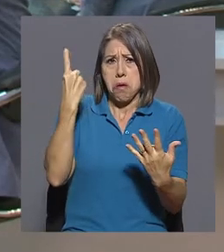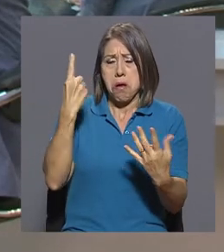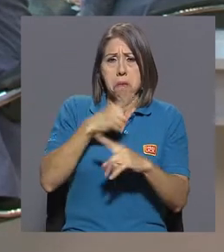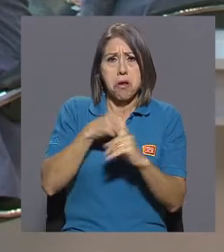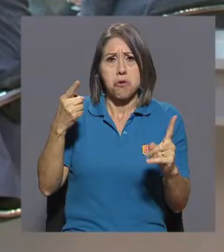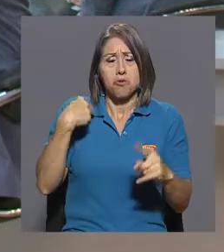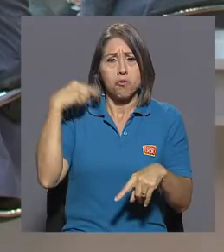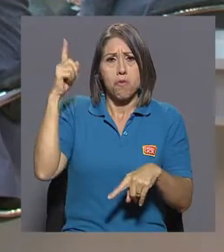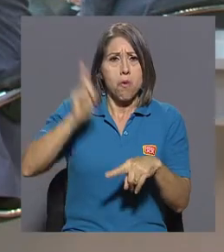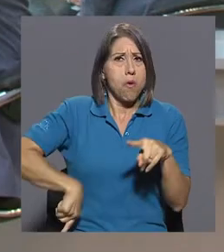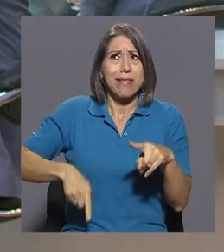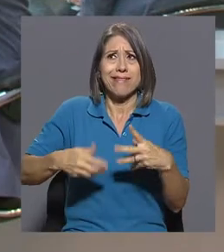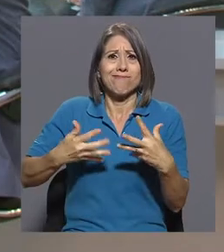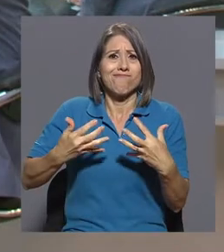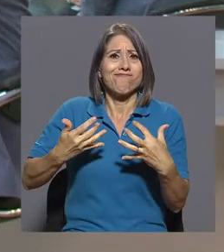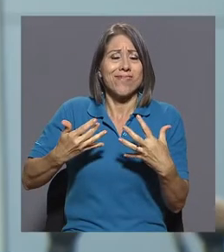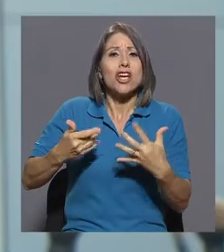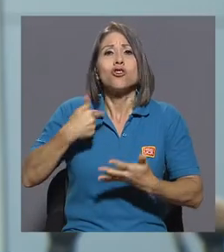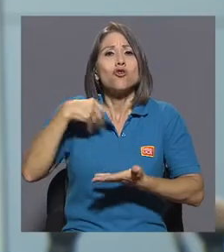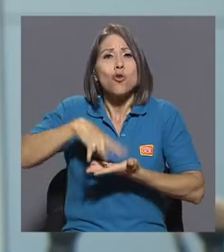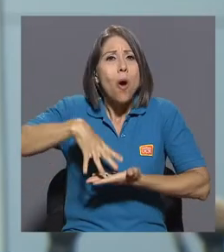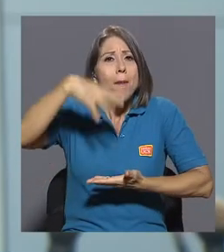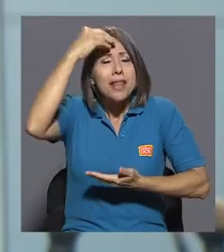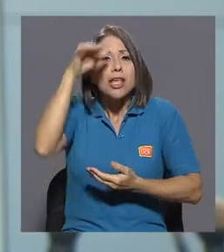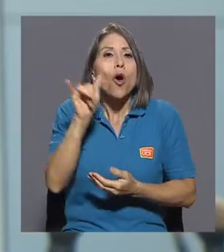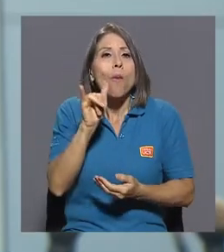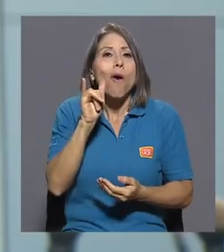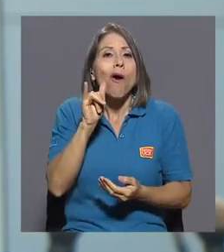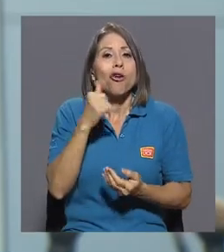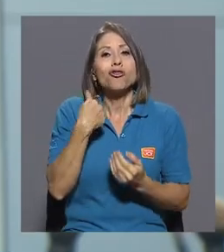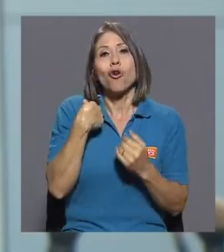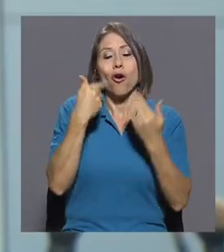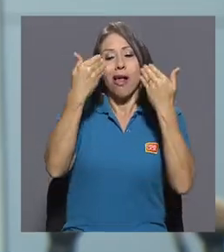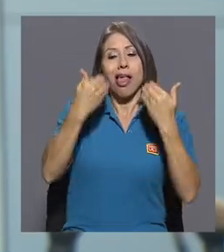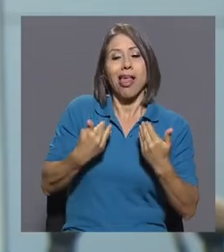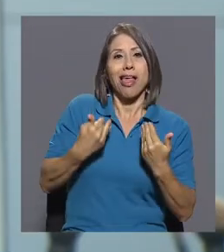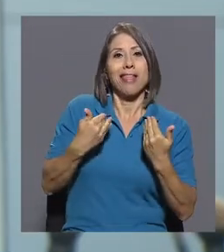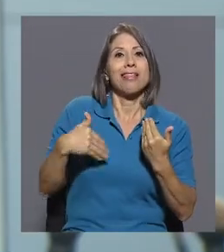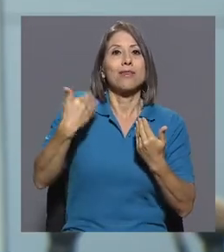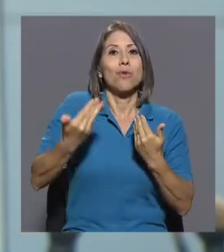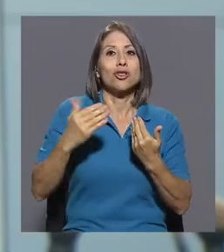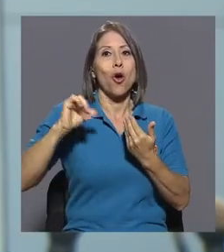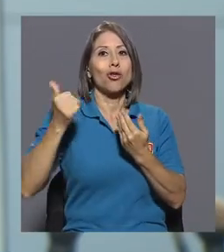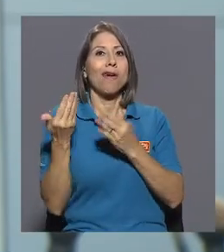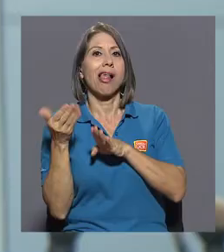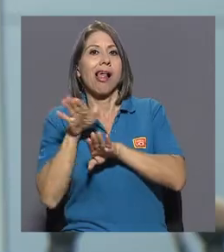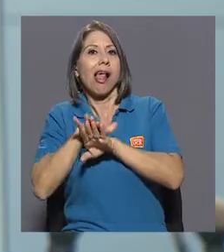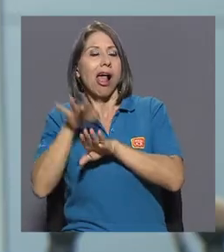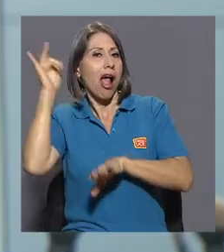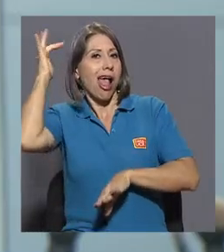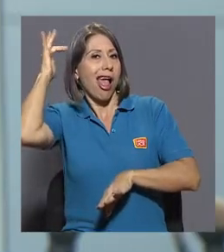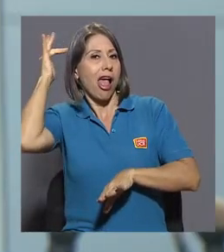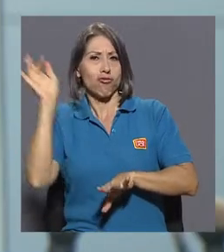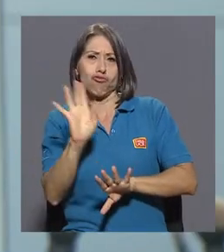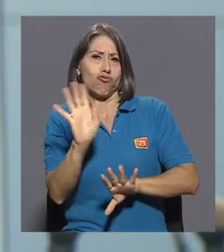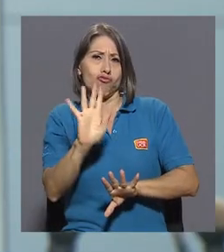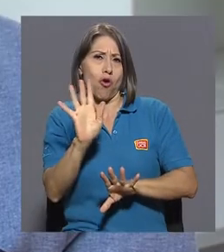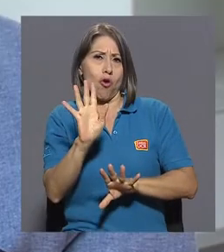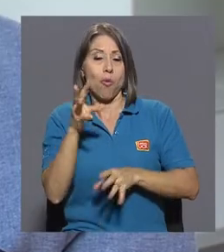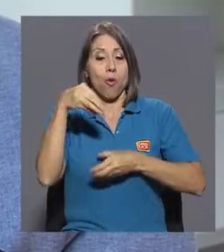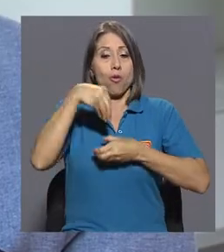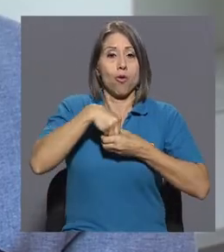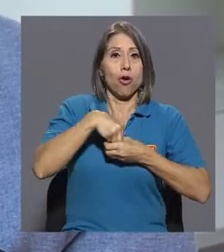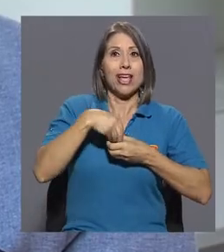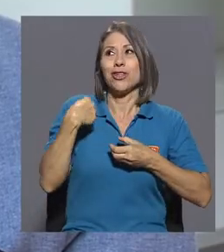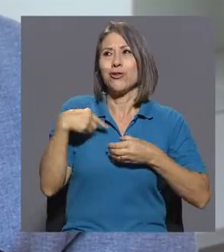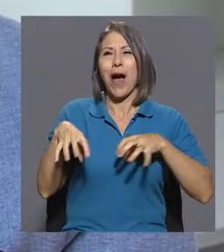Yo no aprendí como a tener dos personajes o estar dentro y ser, actuar, ¿verdad? Todo que más es pura vida.